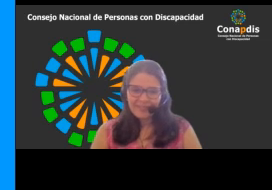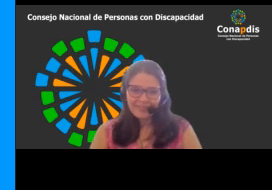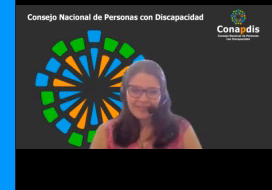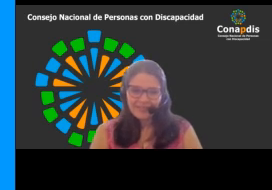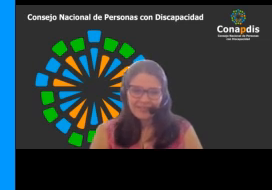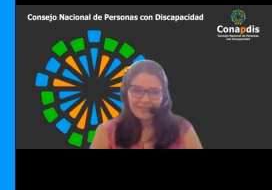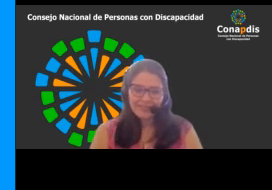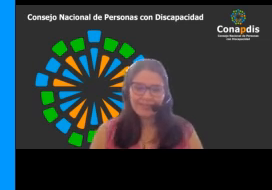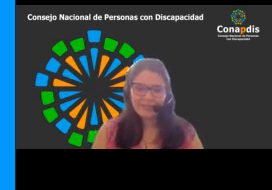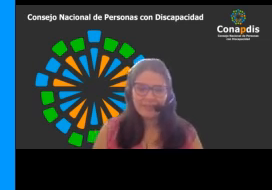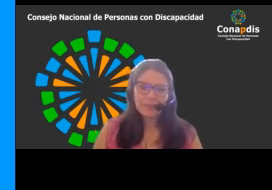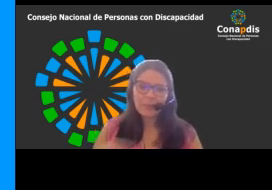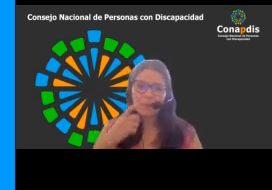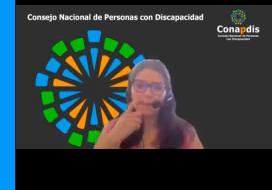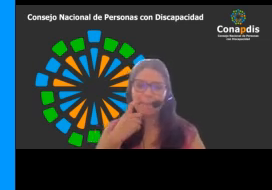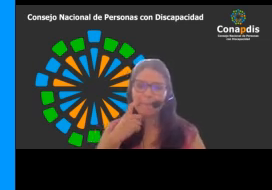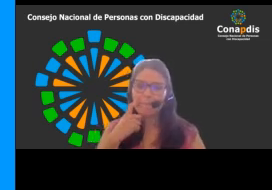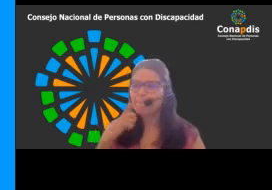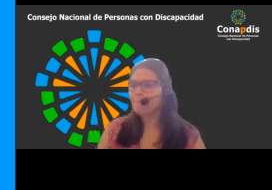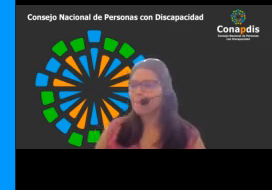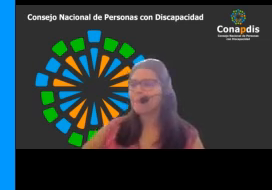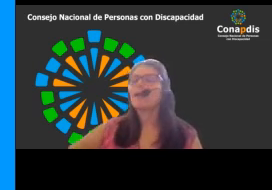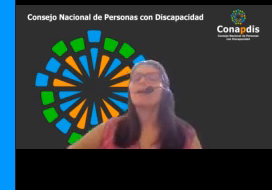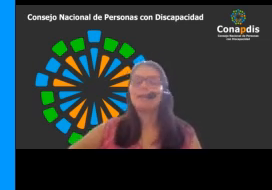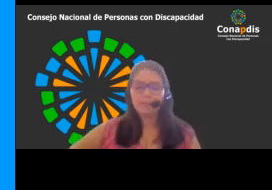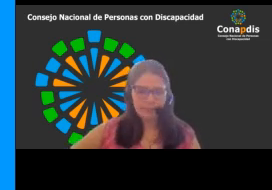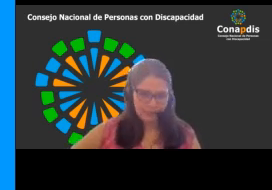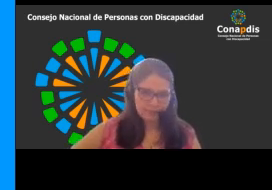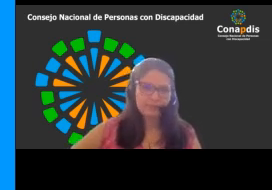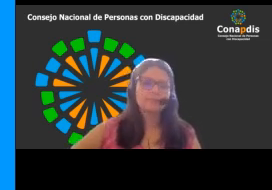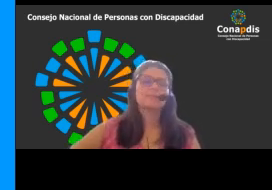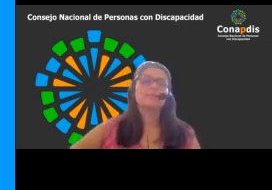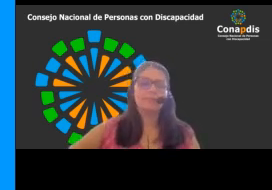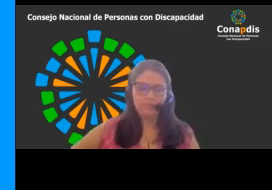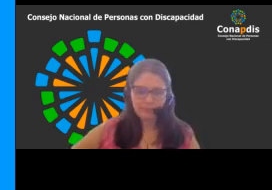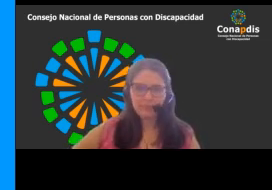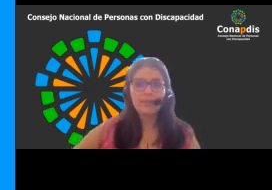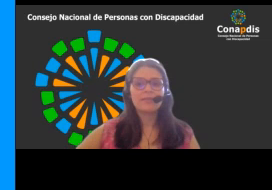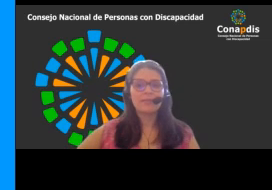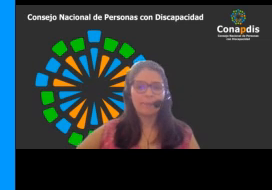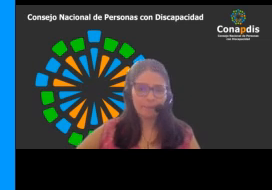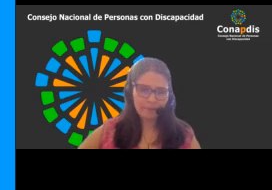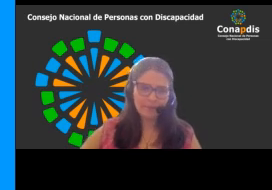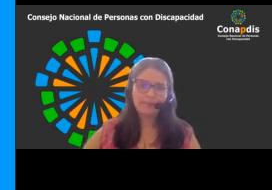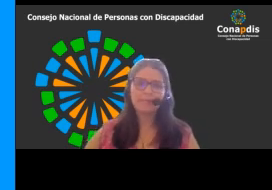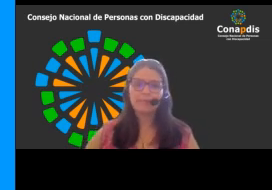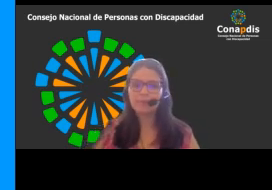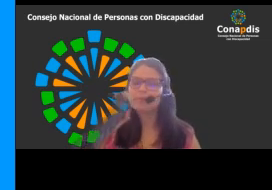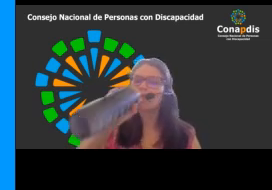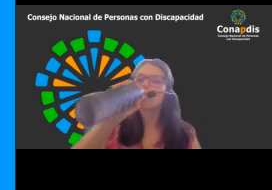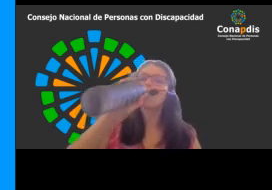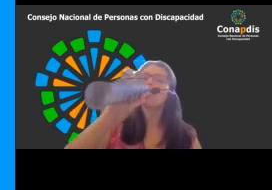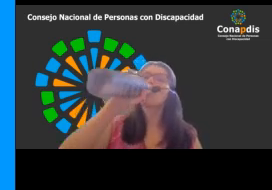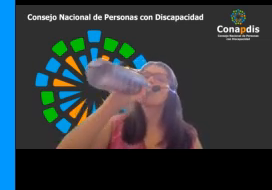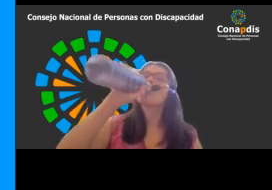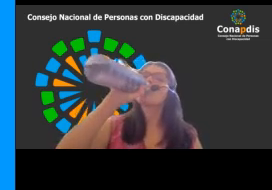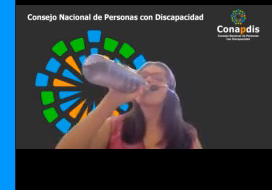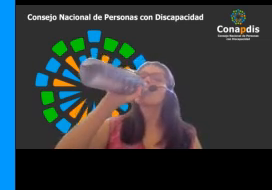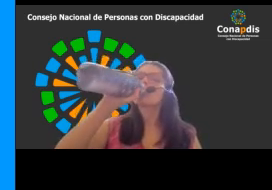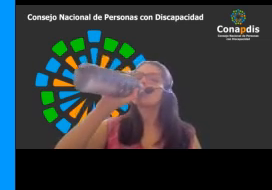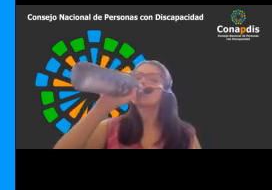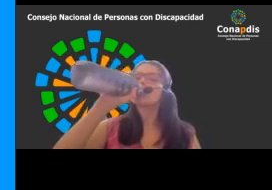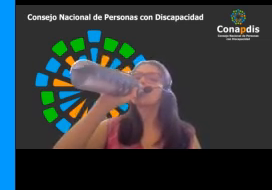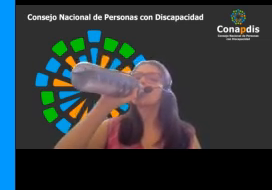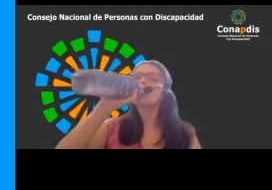y lo importante es que el lugar tenga acceso para personas con discapacidad física para que la persona pueda vender su emprendimiento